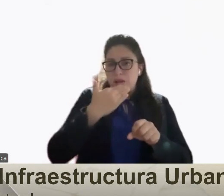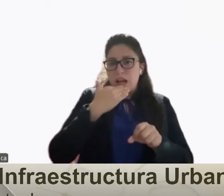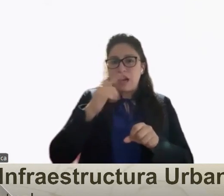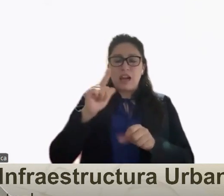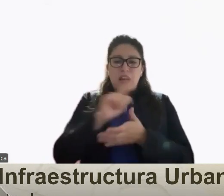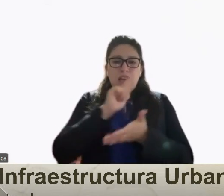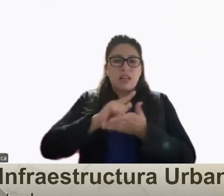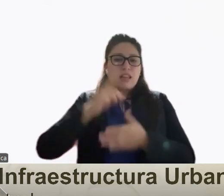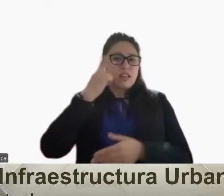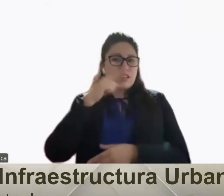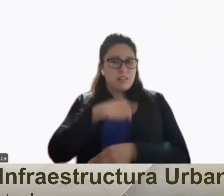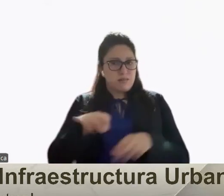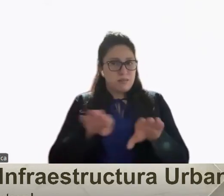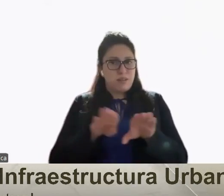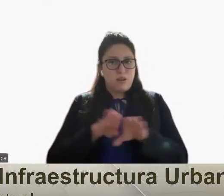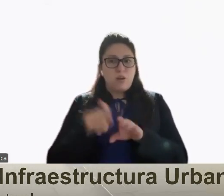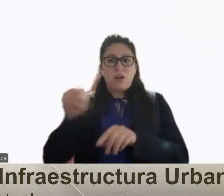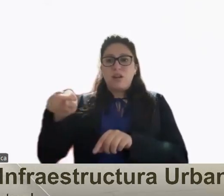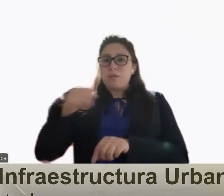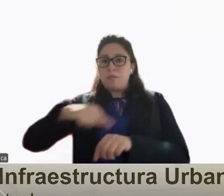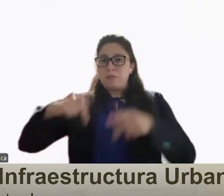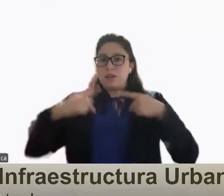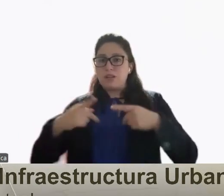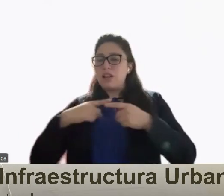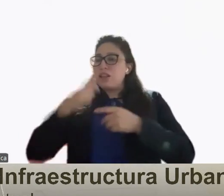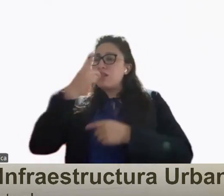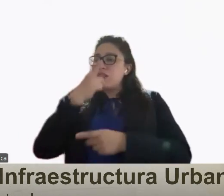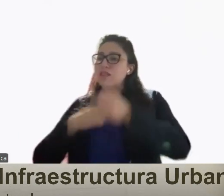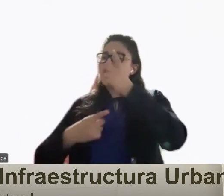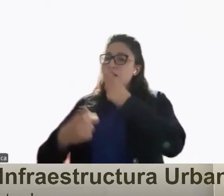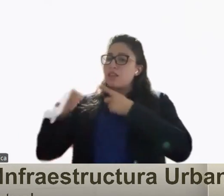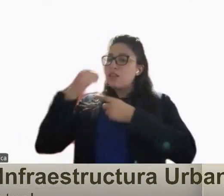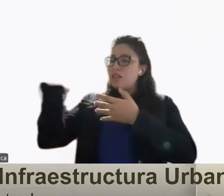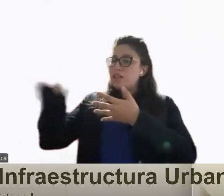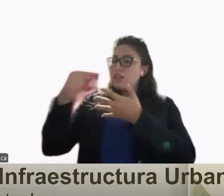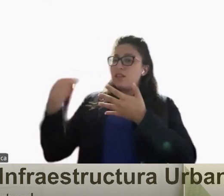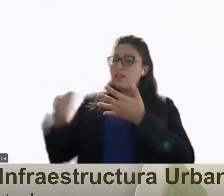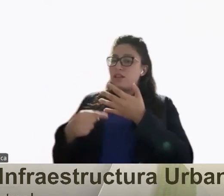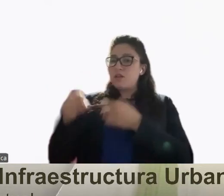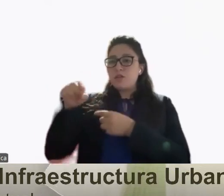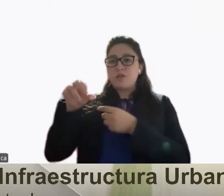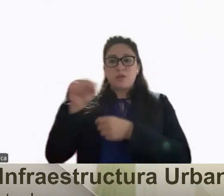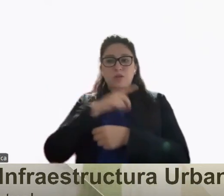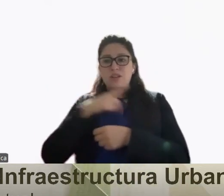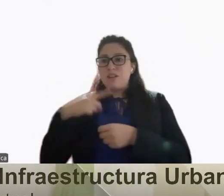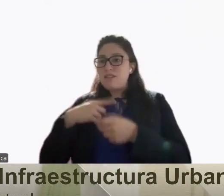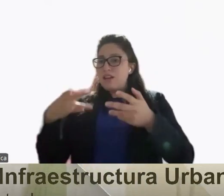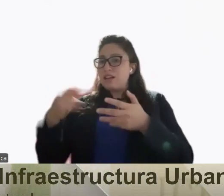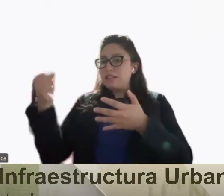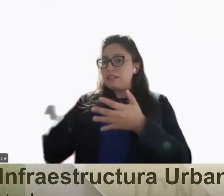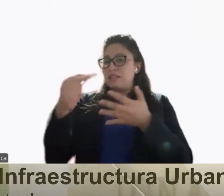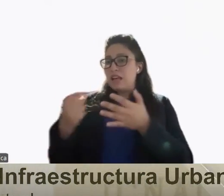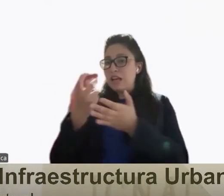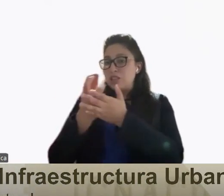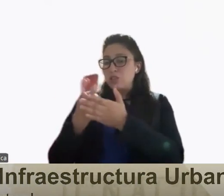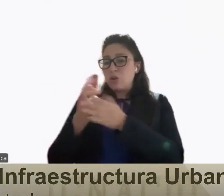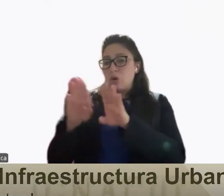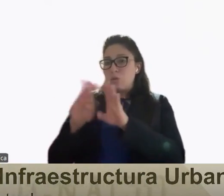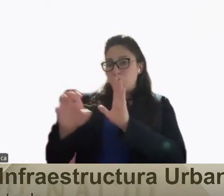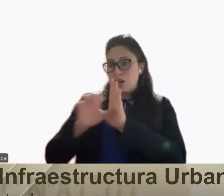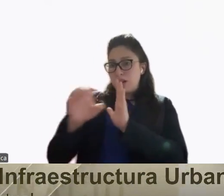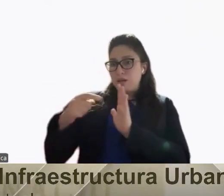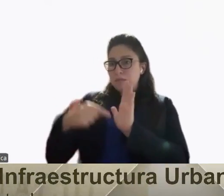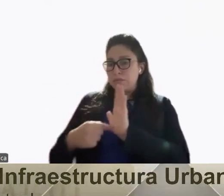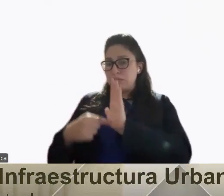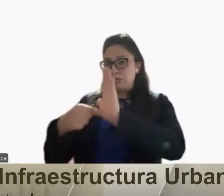sobre situaciones que ponen en evidencia el incumplimiento de la